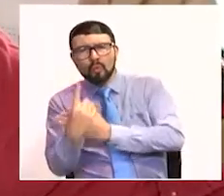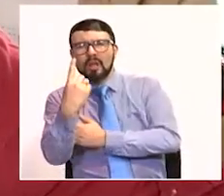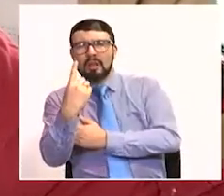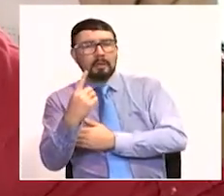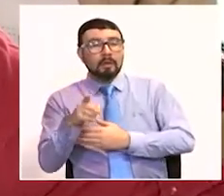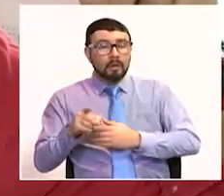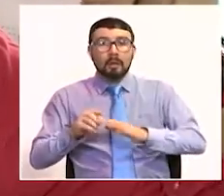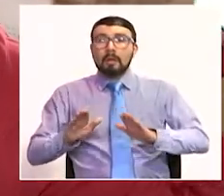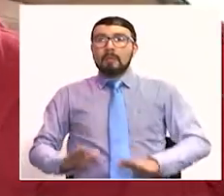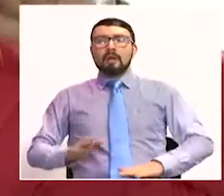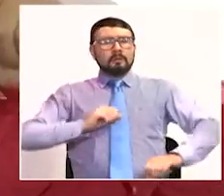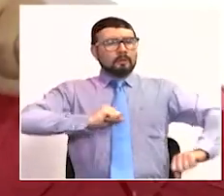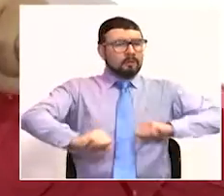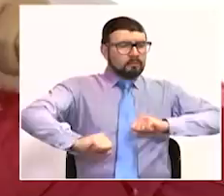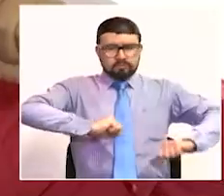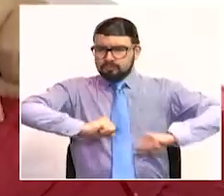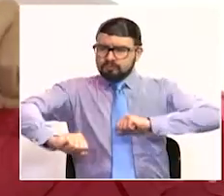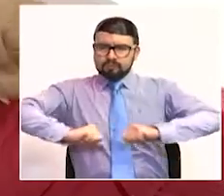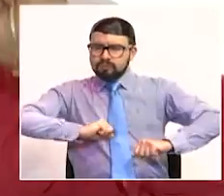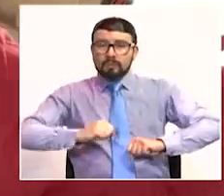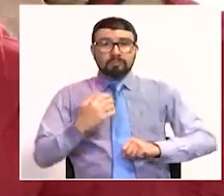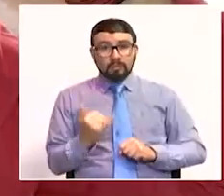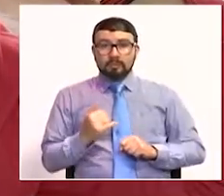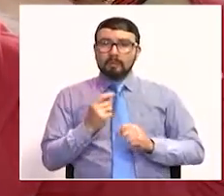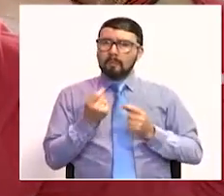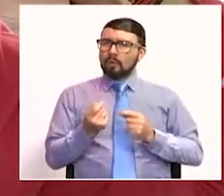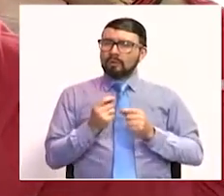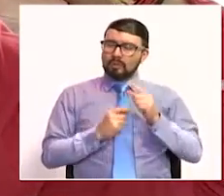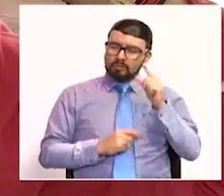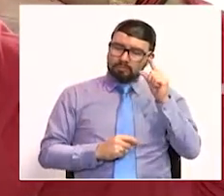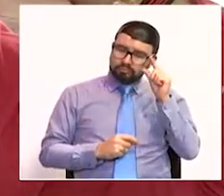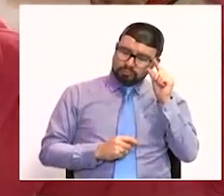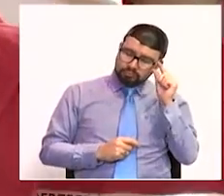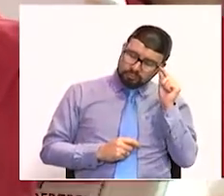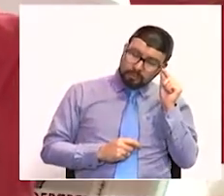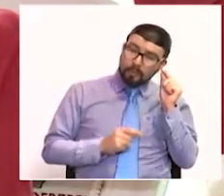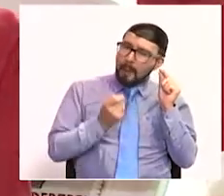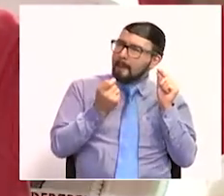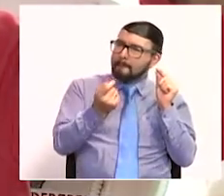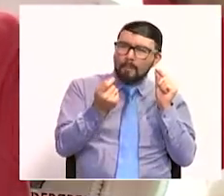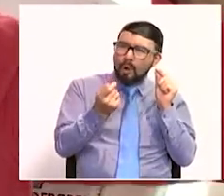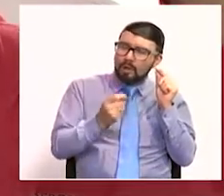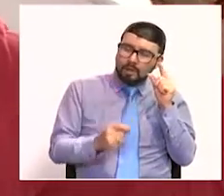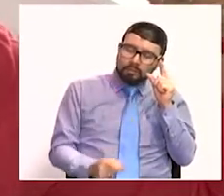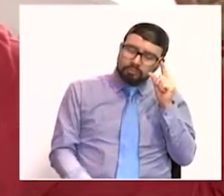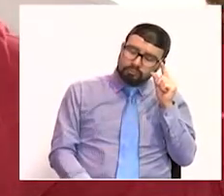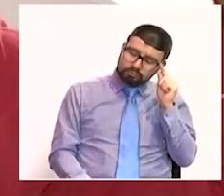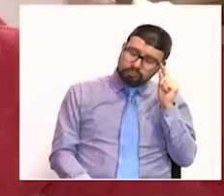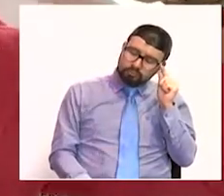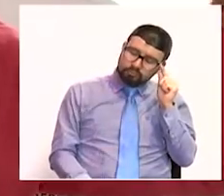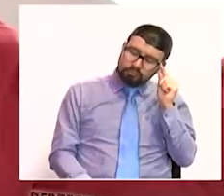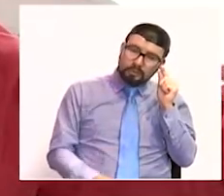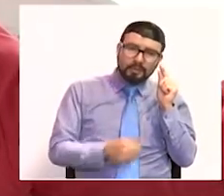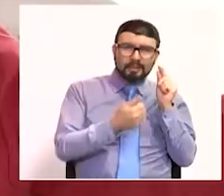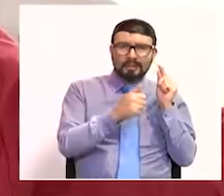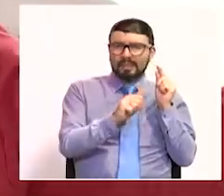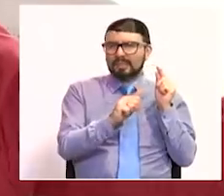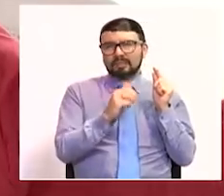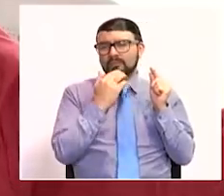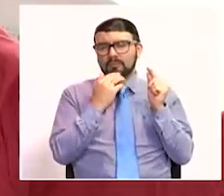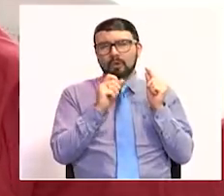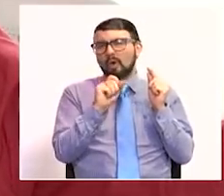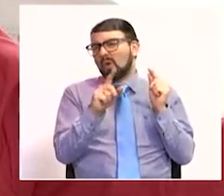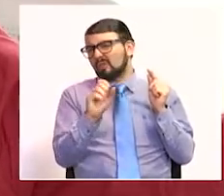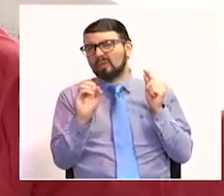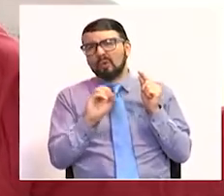esos horarios. Si logran descansar, como entre comillas, hacer una siesta entre las 10 y la 1, puede ser a las 11, a las 12